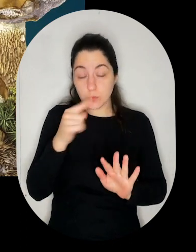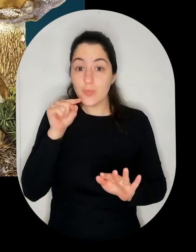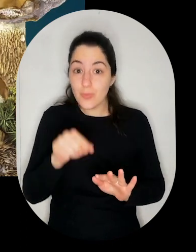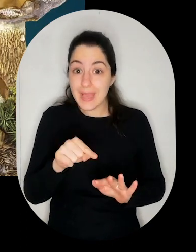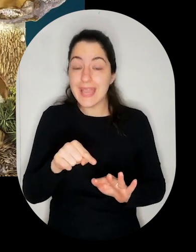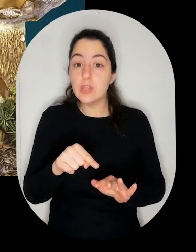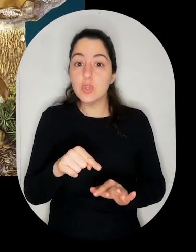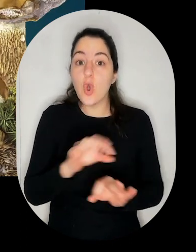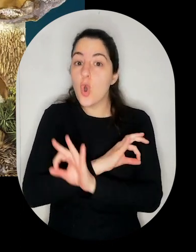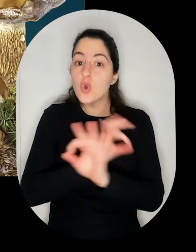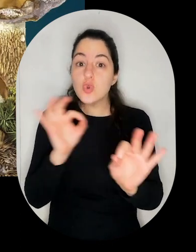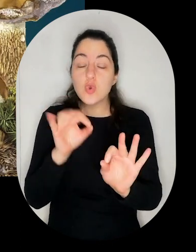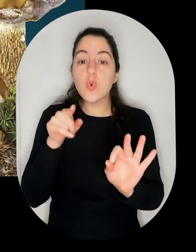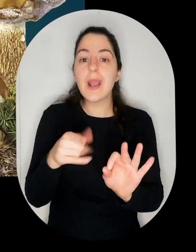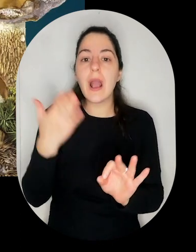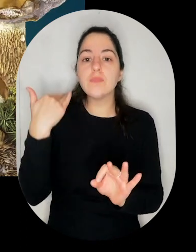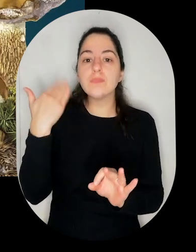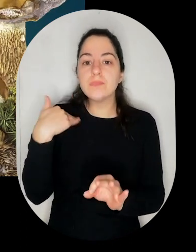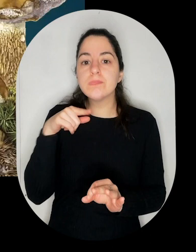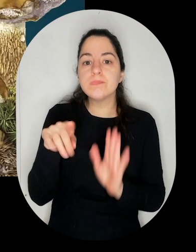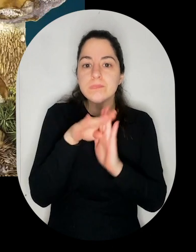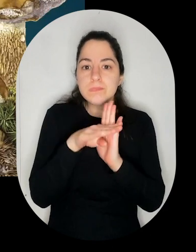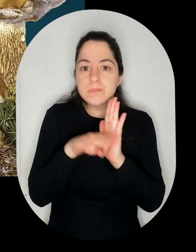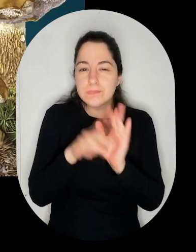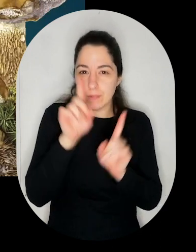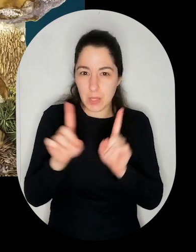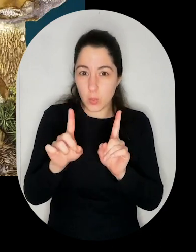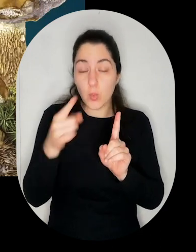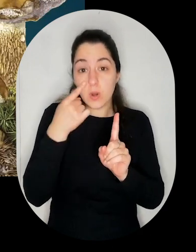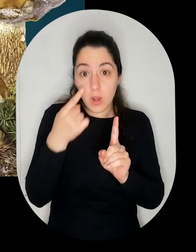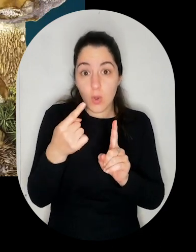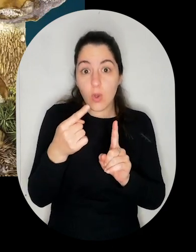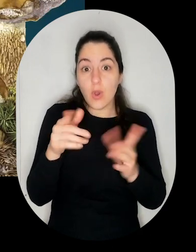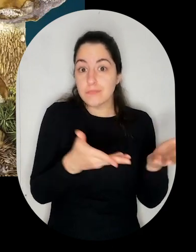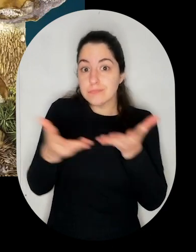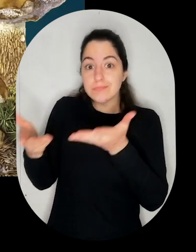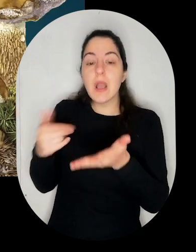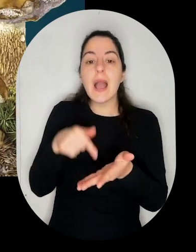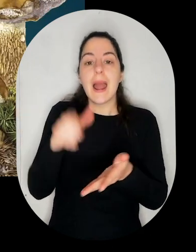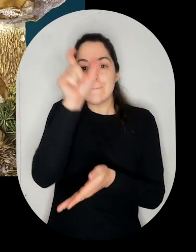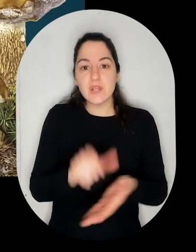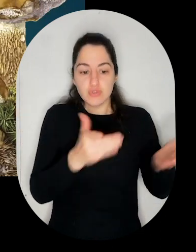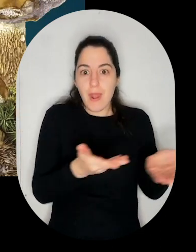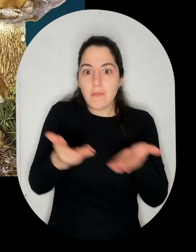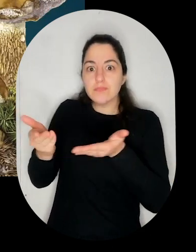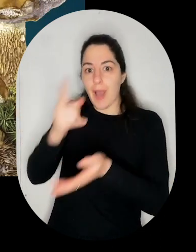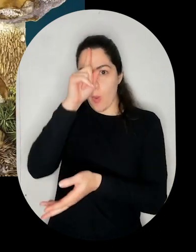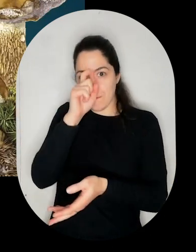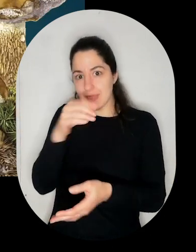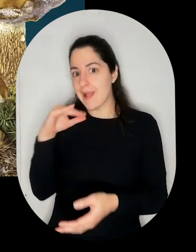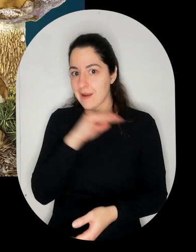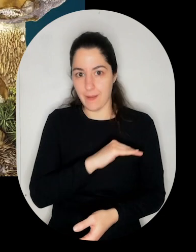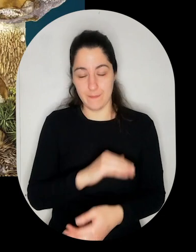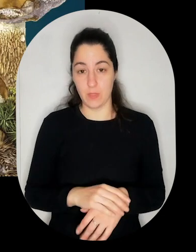esta preparación no se debe usar jamás en el síndrome antabús, jamás. Y el paciente hay que trasladarlo lo antes posible a un centro